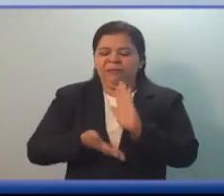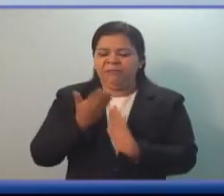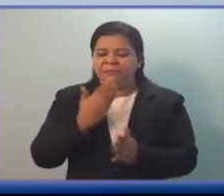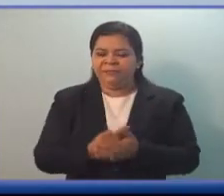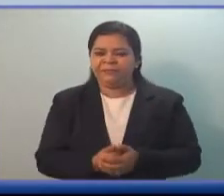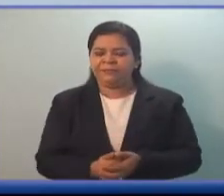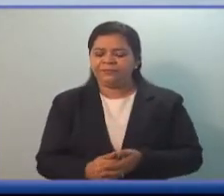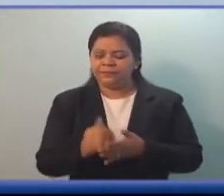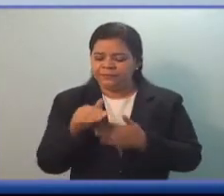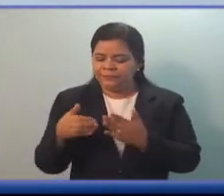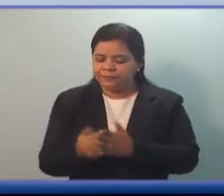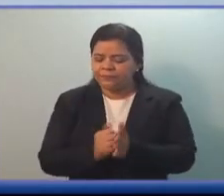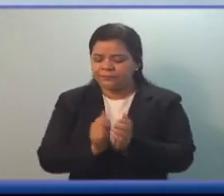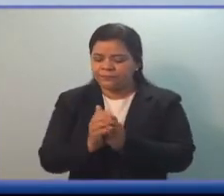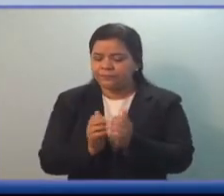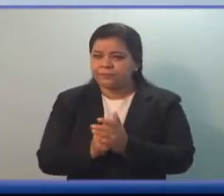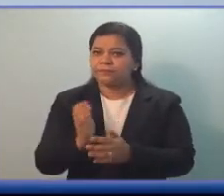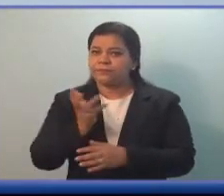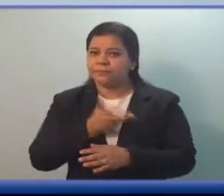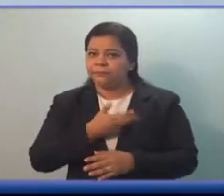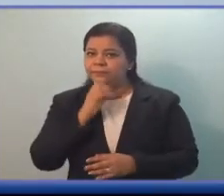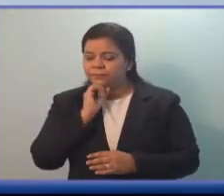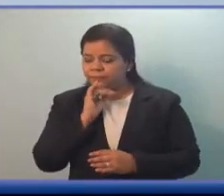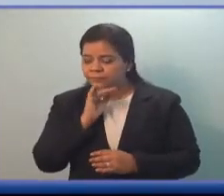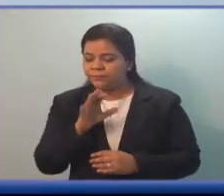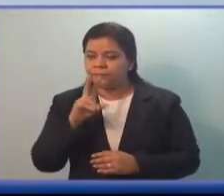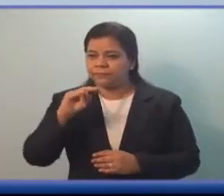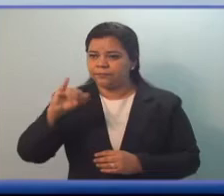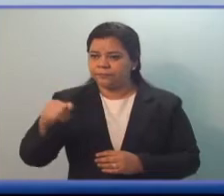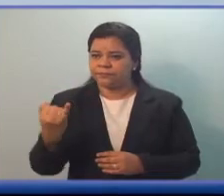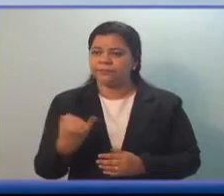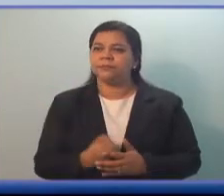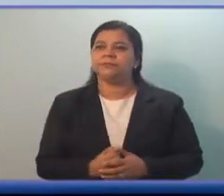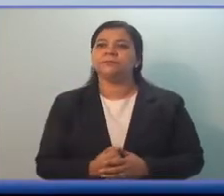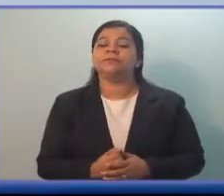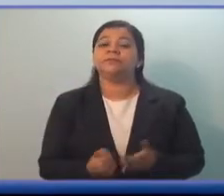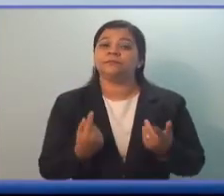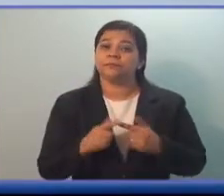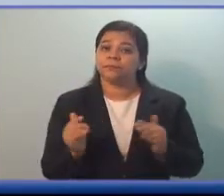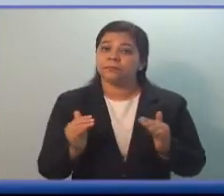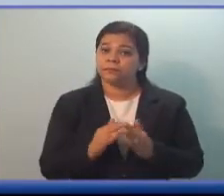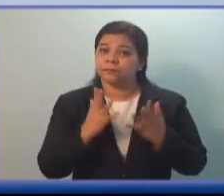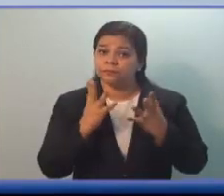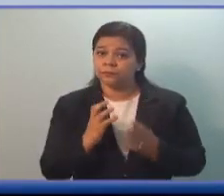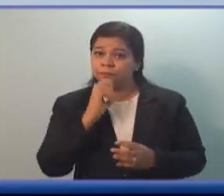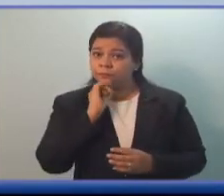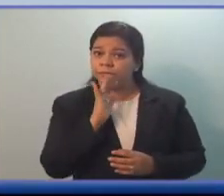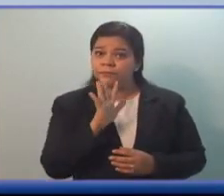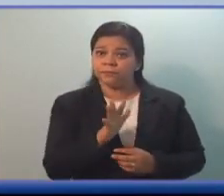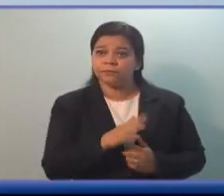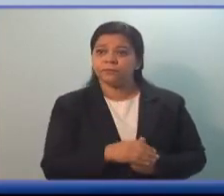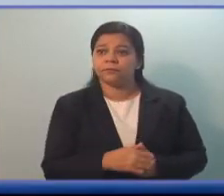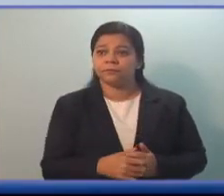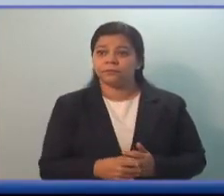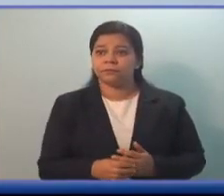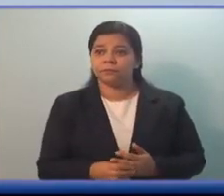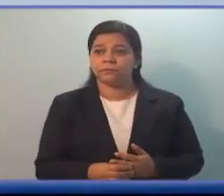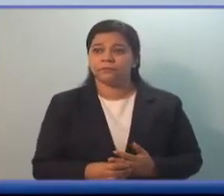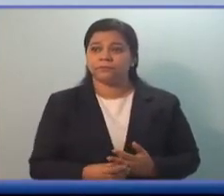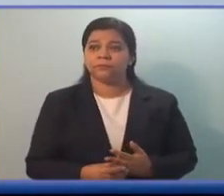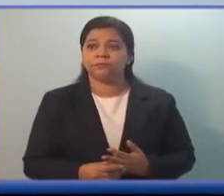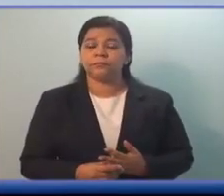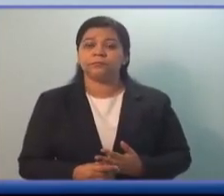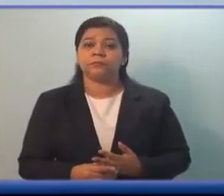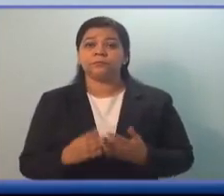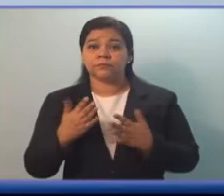las irregularidades que detectamos como CNJ. También decirles que además del Consejo de